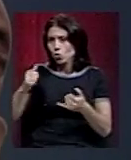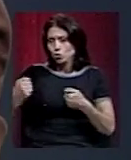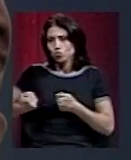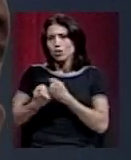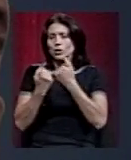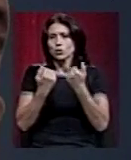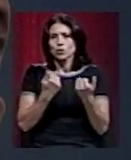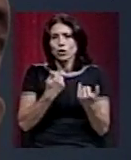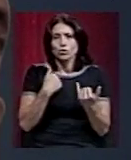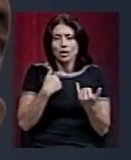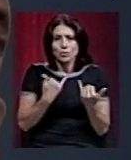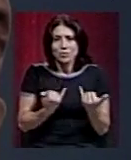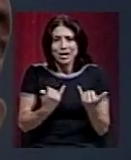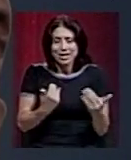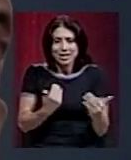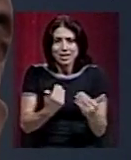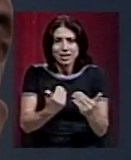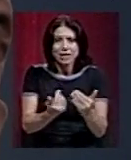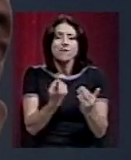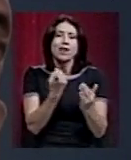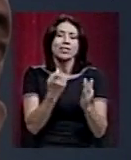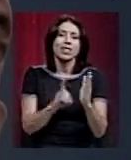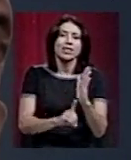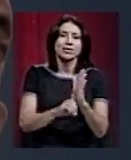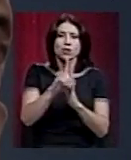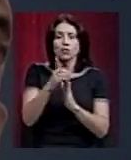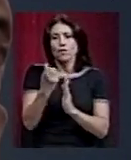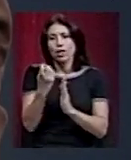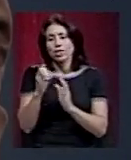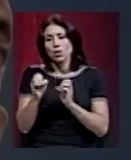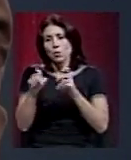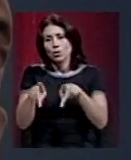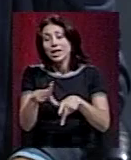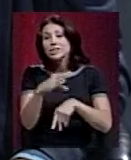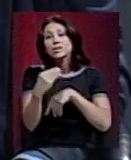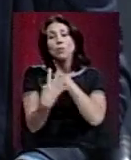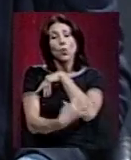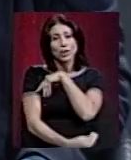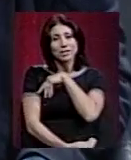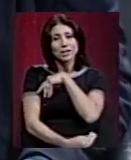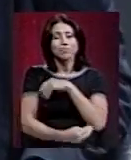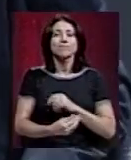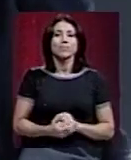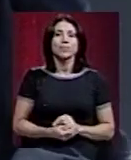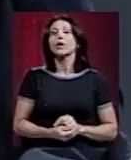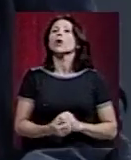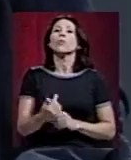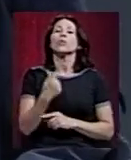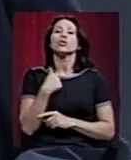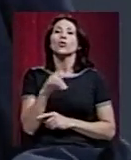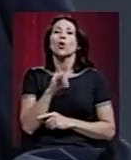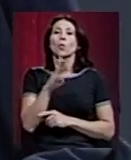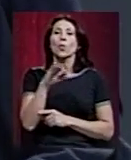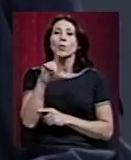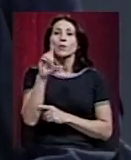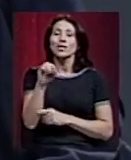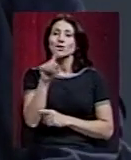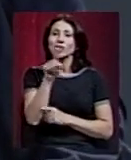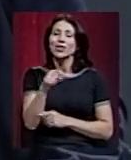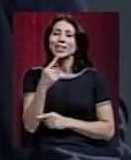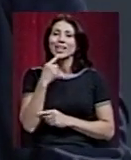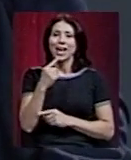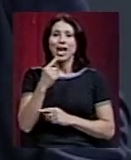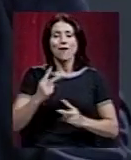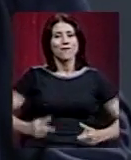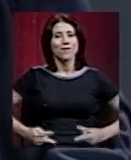nomás, que son la falta de desarrollo, la falta de oportunidades y la pobreza extrema. Pues yo con Vidyo Celedón diría, vivan siempre el